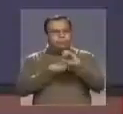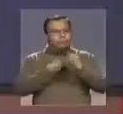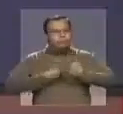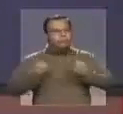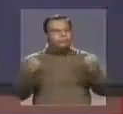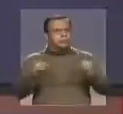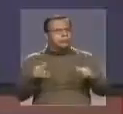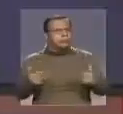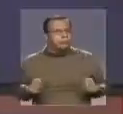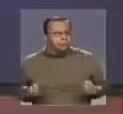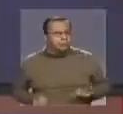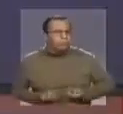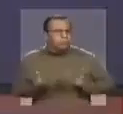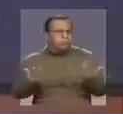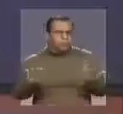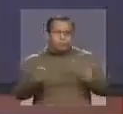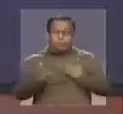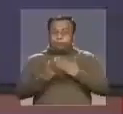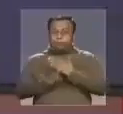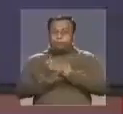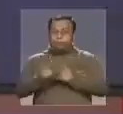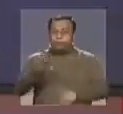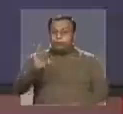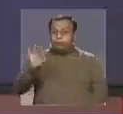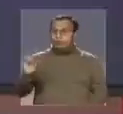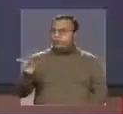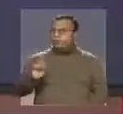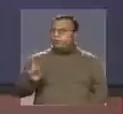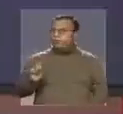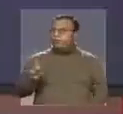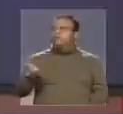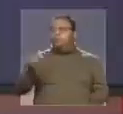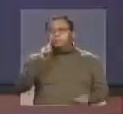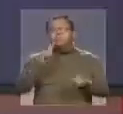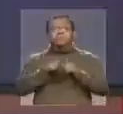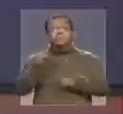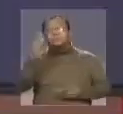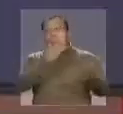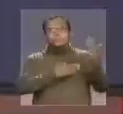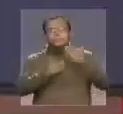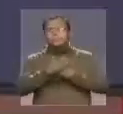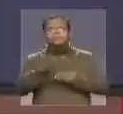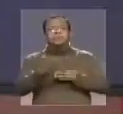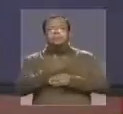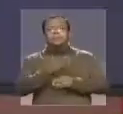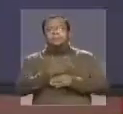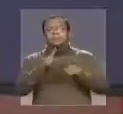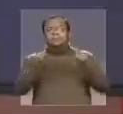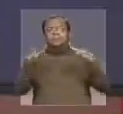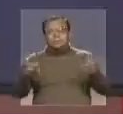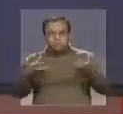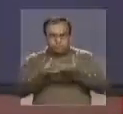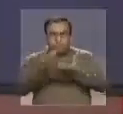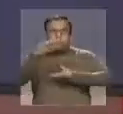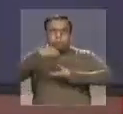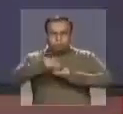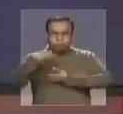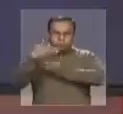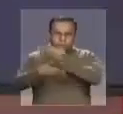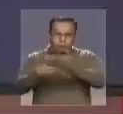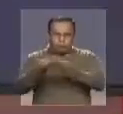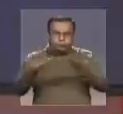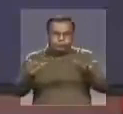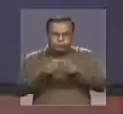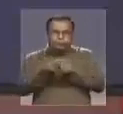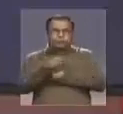Bogotá. El problema no es la cifra, porque la cifra es un indicador de análisis. El problema es que hay detrás de las cifras y cómo eso